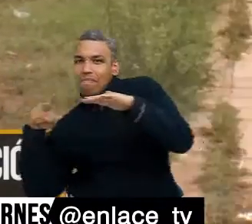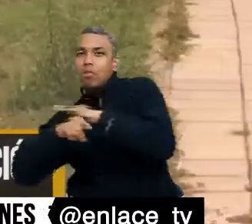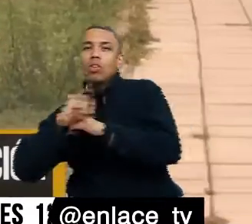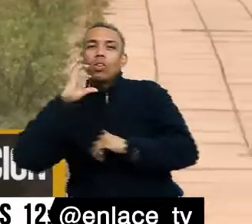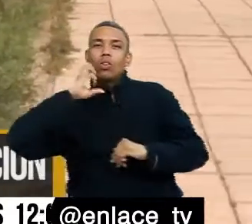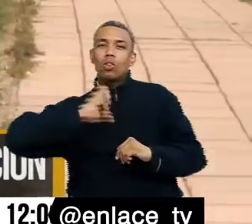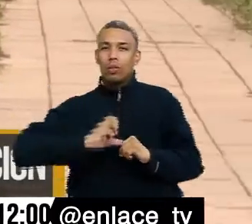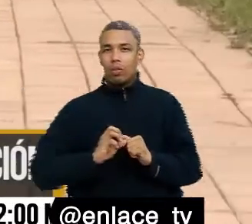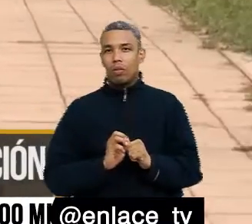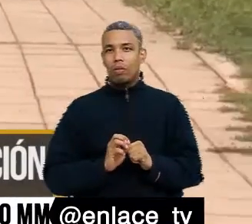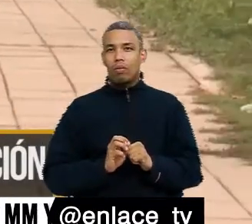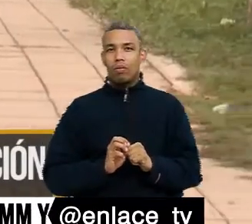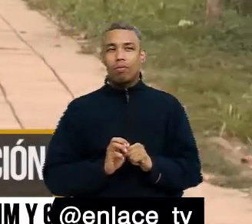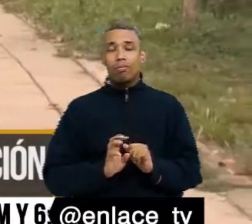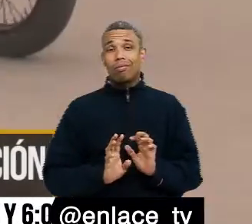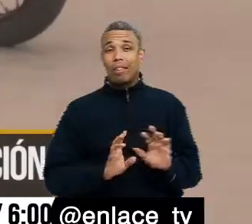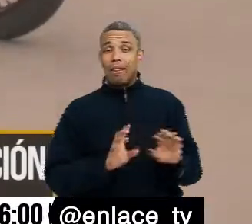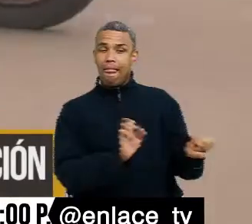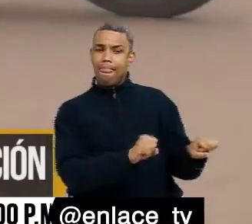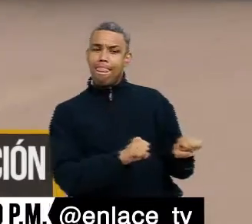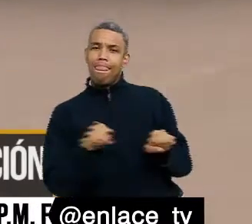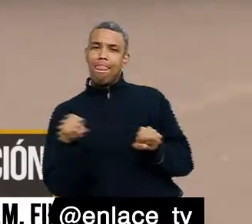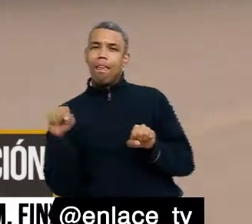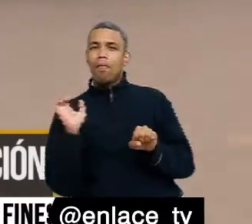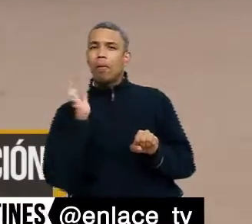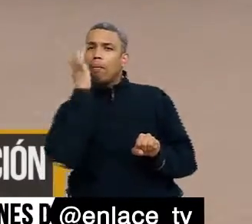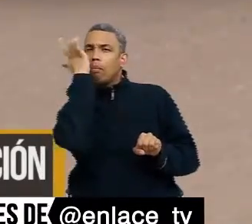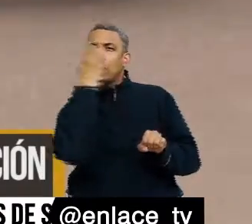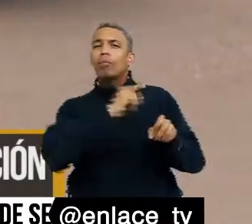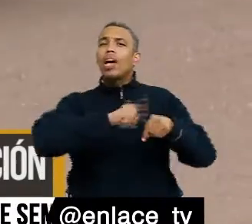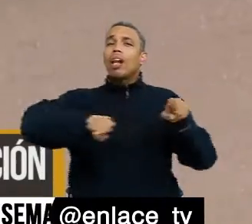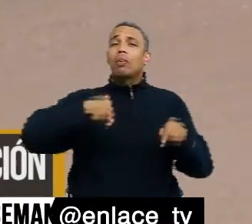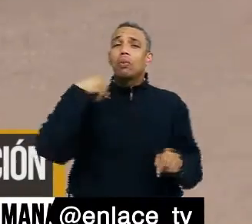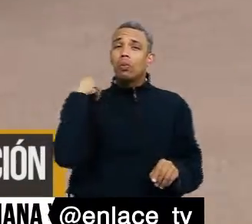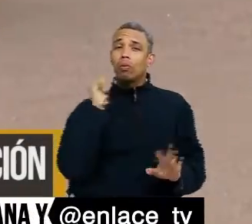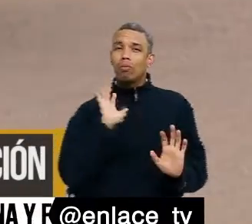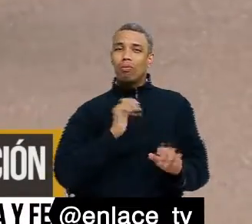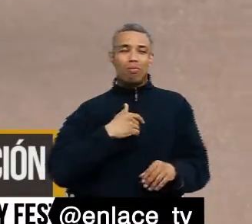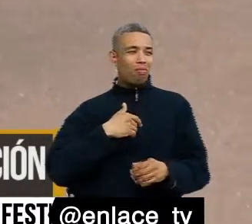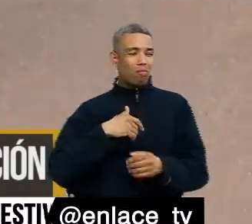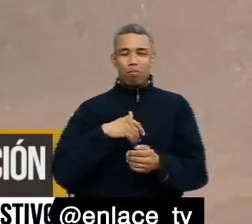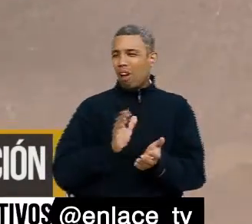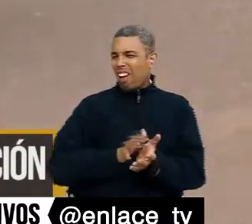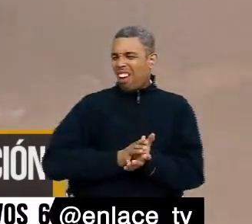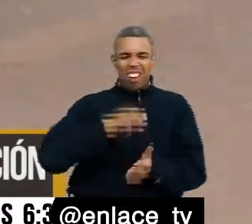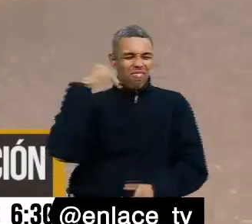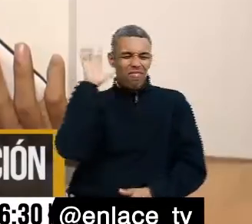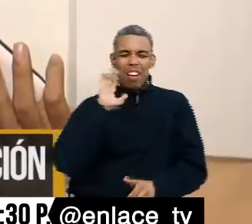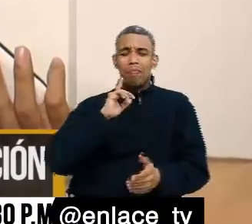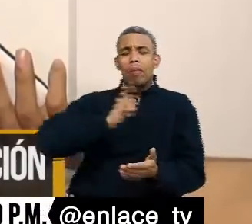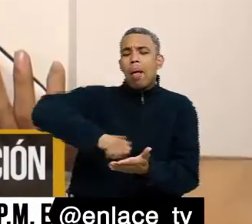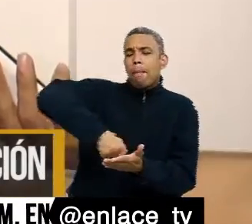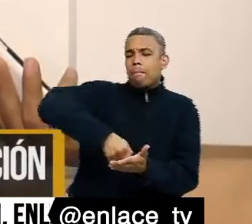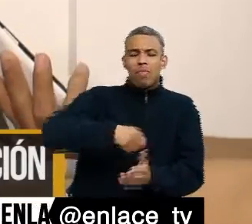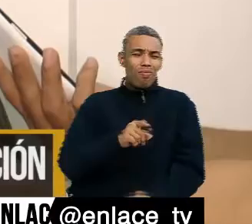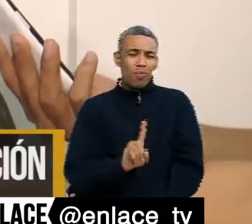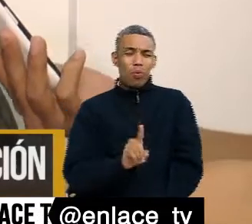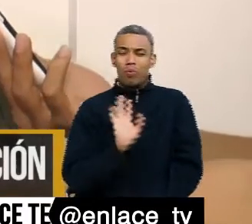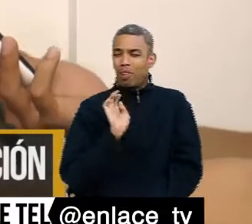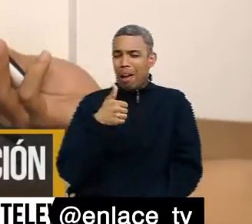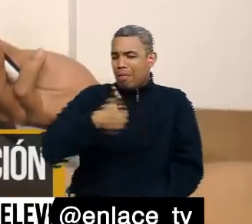sido a través de la modalidad de alado debido a la excesiva confianza de los propietarios al dejarlas descuidadas. La calle no es garaje,